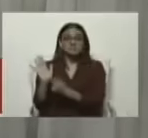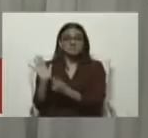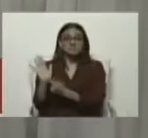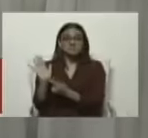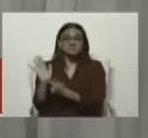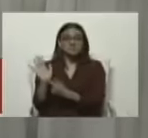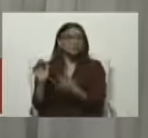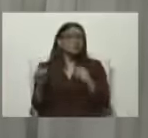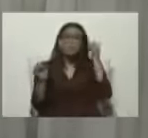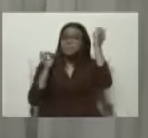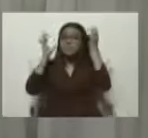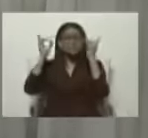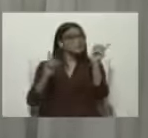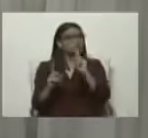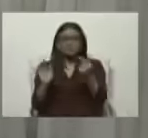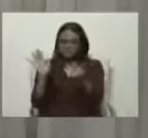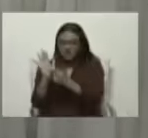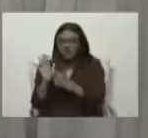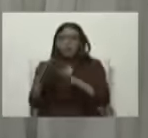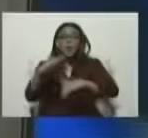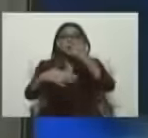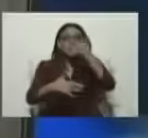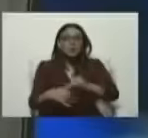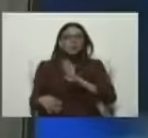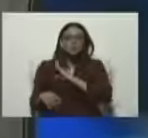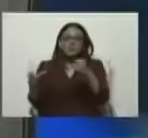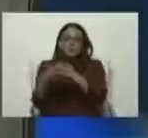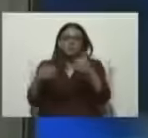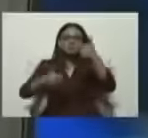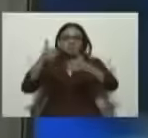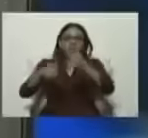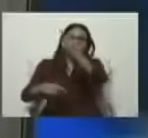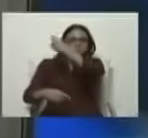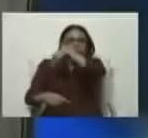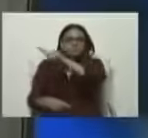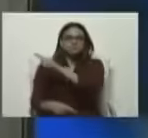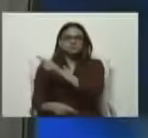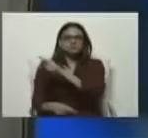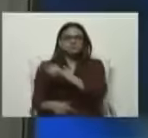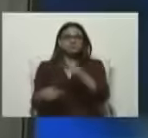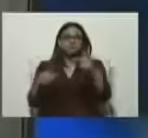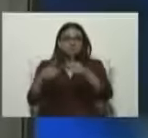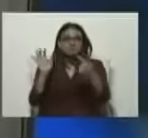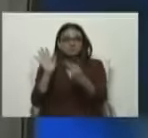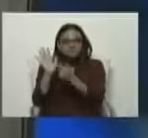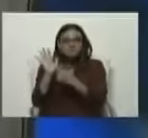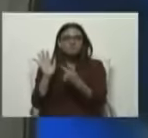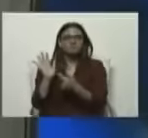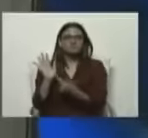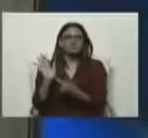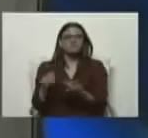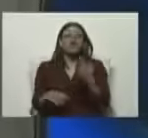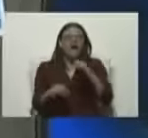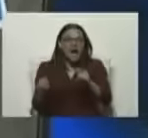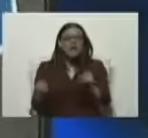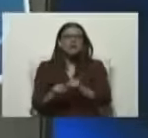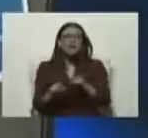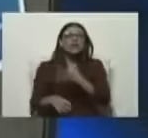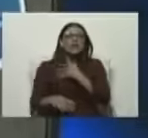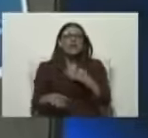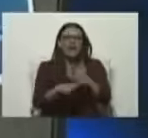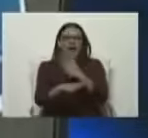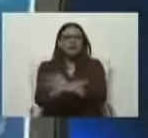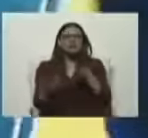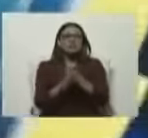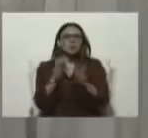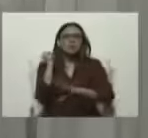No estoy inventando nada. Está en el programa de gobierno de uno de los candidatos, el que representa el extremismo, el que ya tiene un centro para cantar fraude. ¿Y dónde